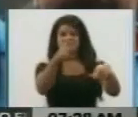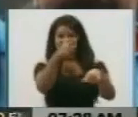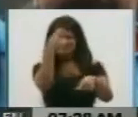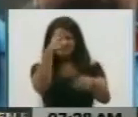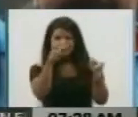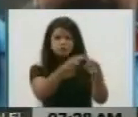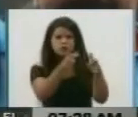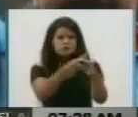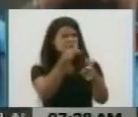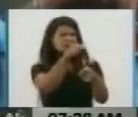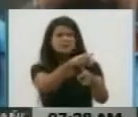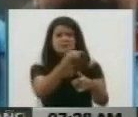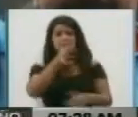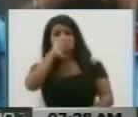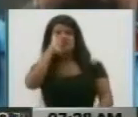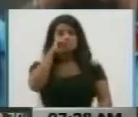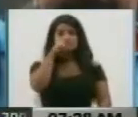anda